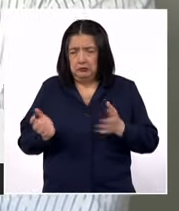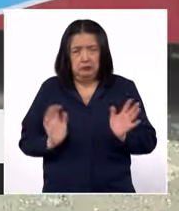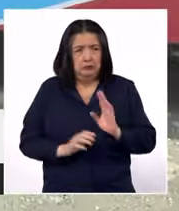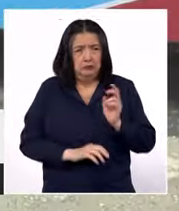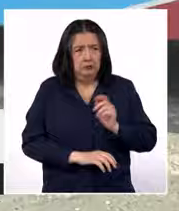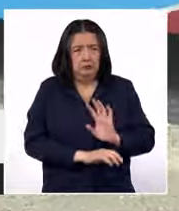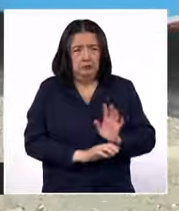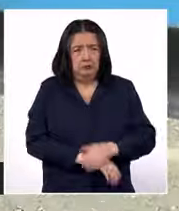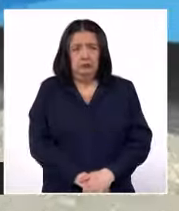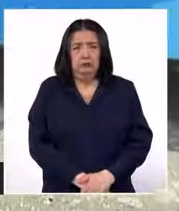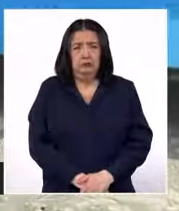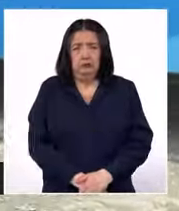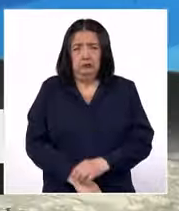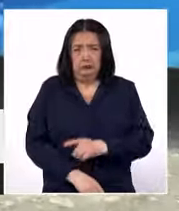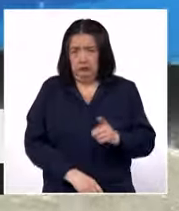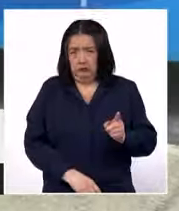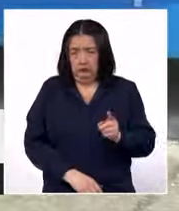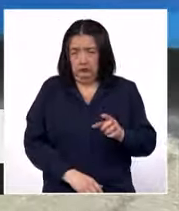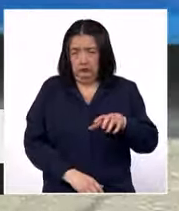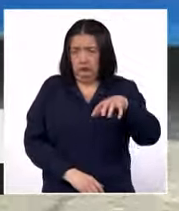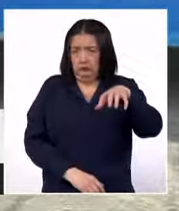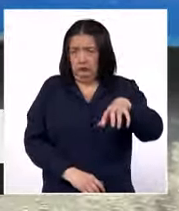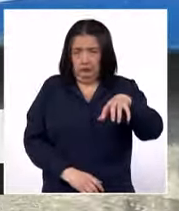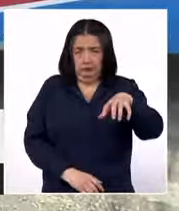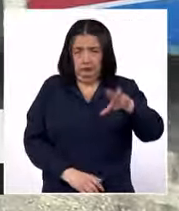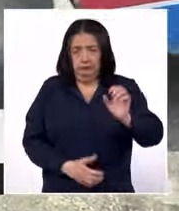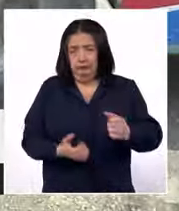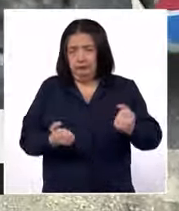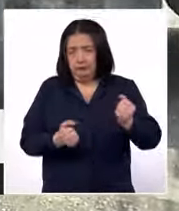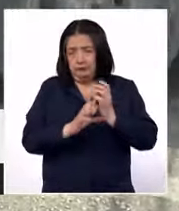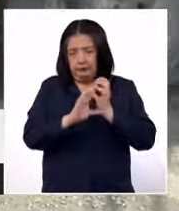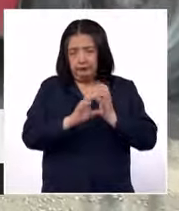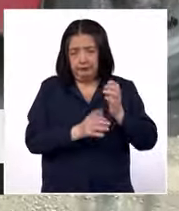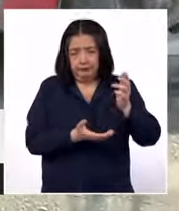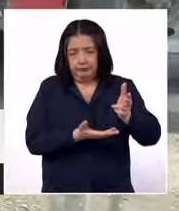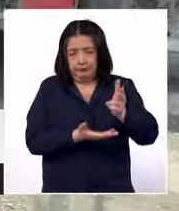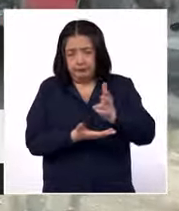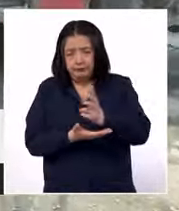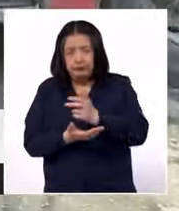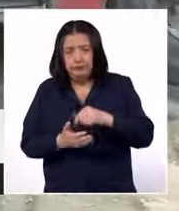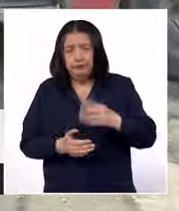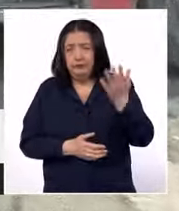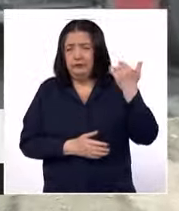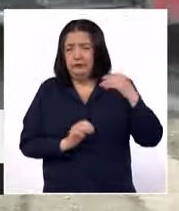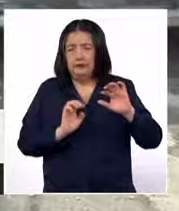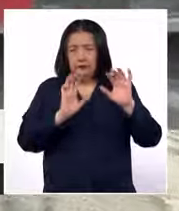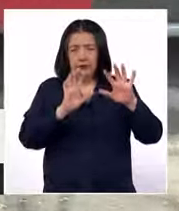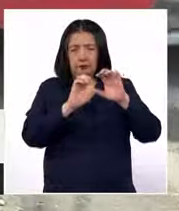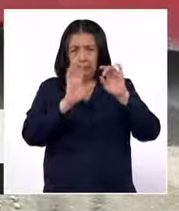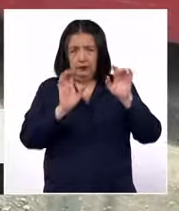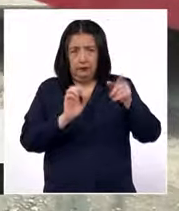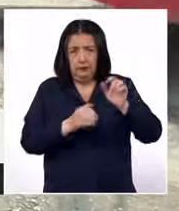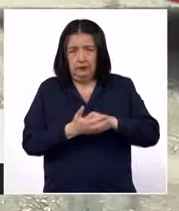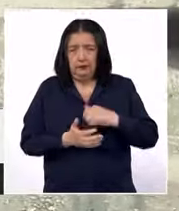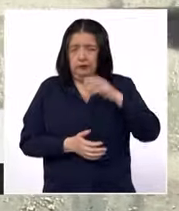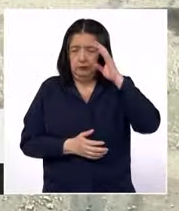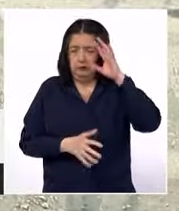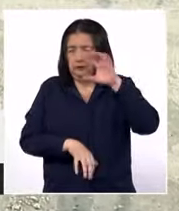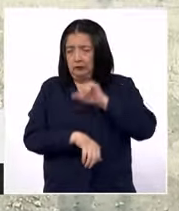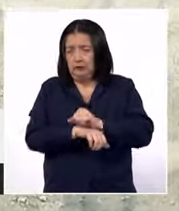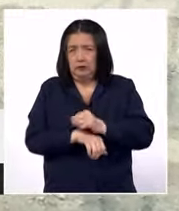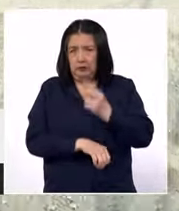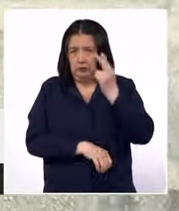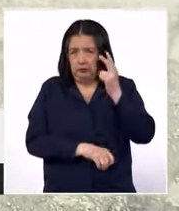recursos. Estamos en uno de los locales de la empresa El Rápido. Hace 10 días la policía capturó a dos extorsionadores que